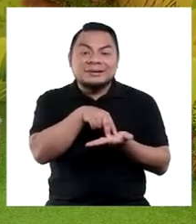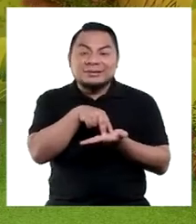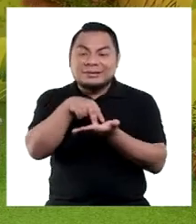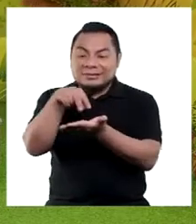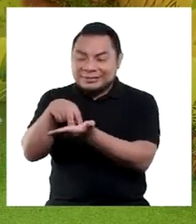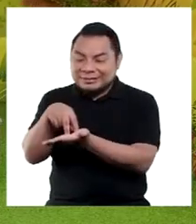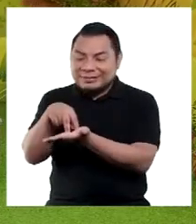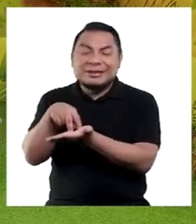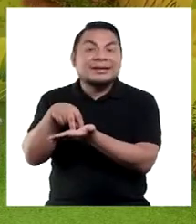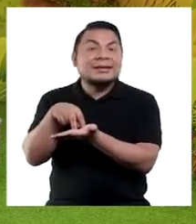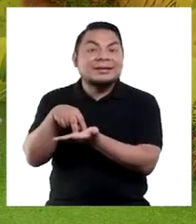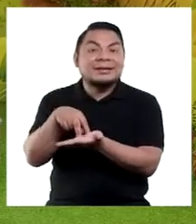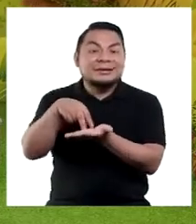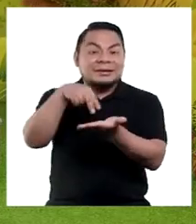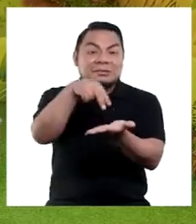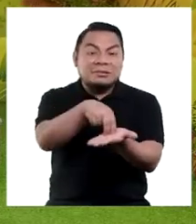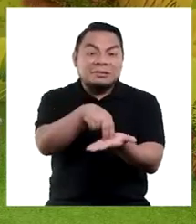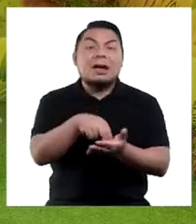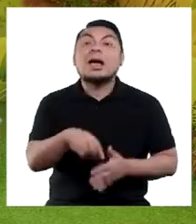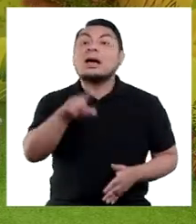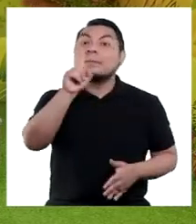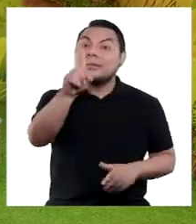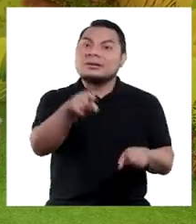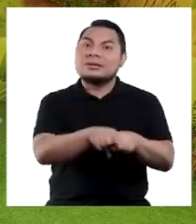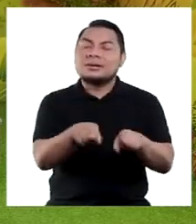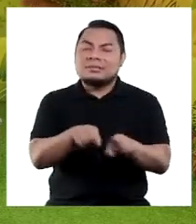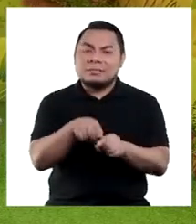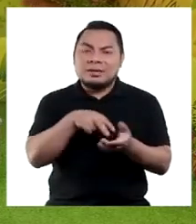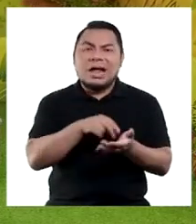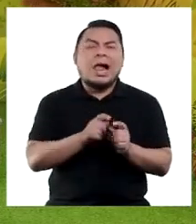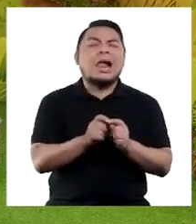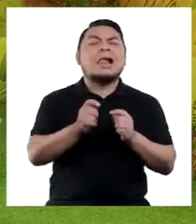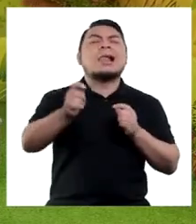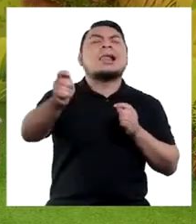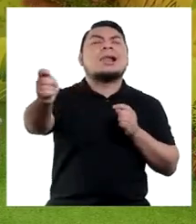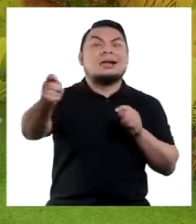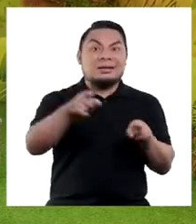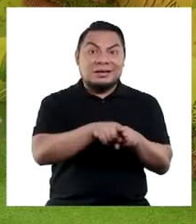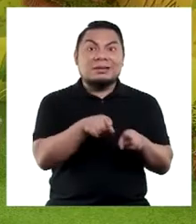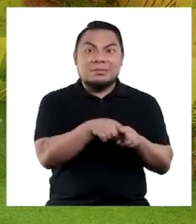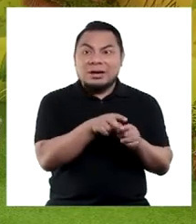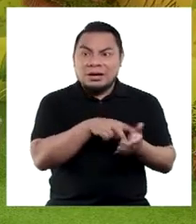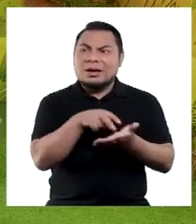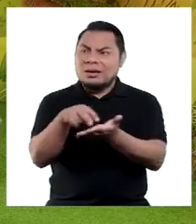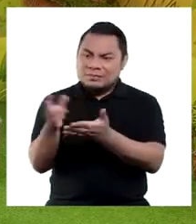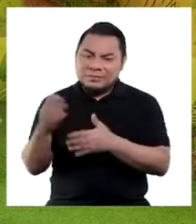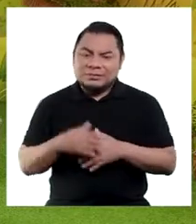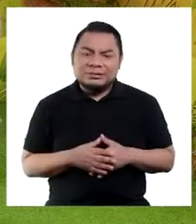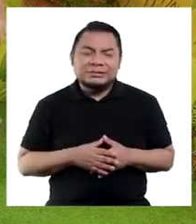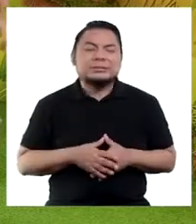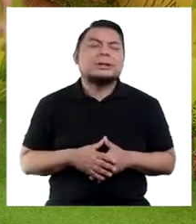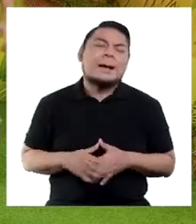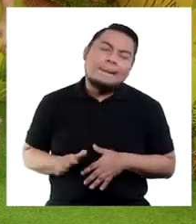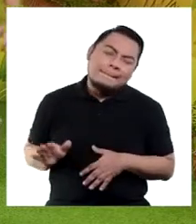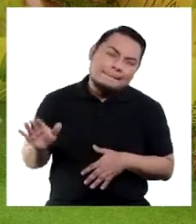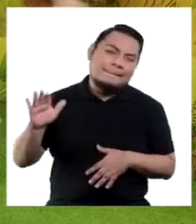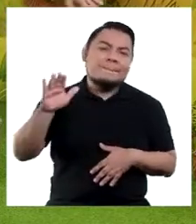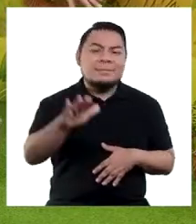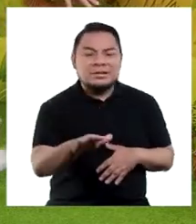bueno pero también daban pasos largos muy largos alexa